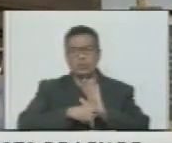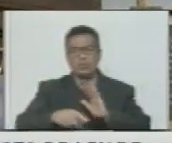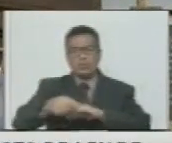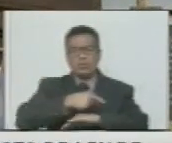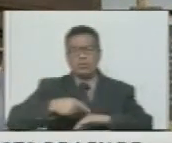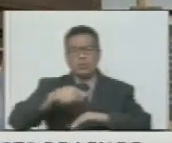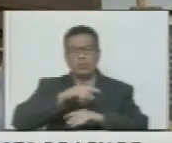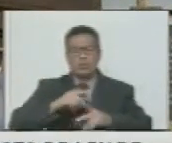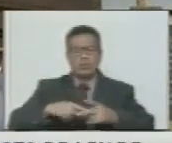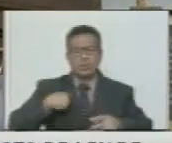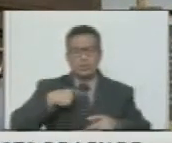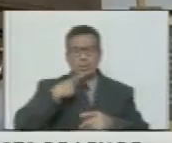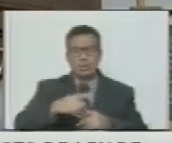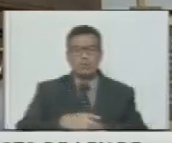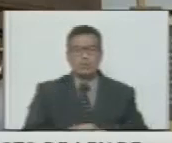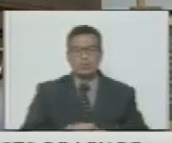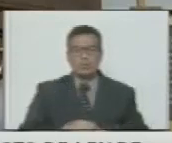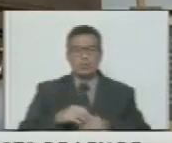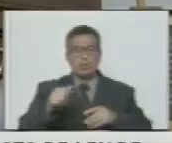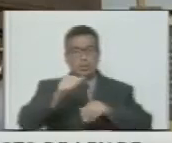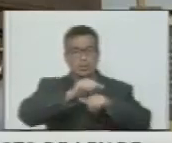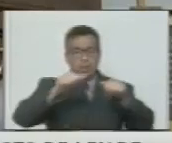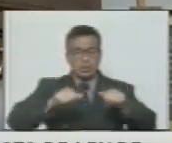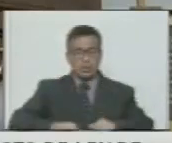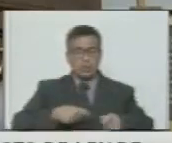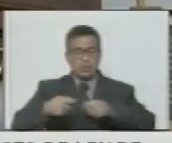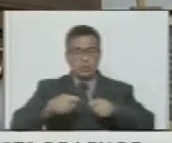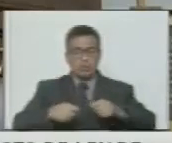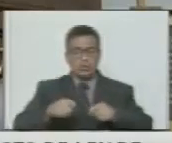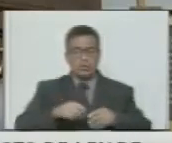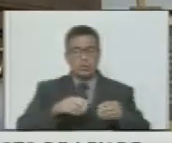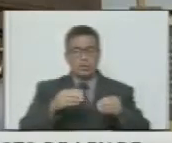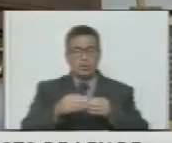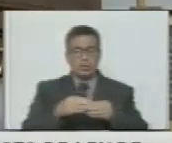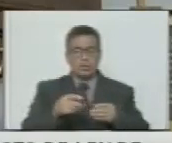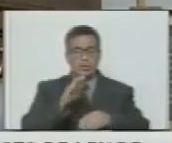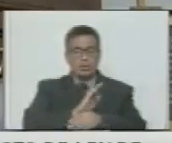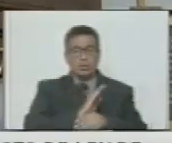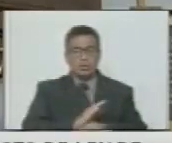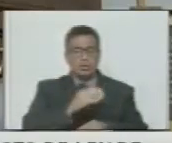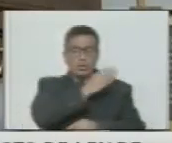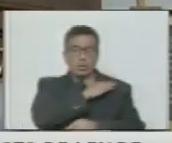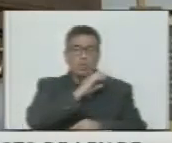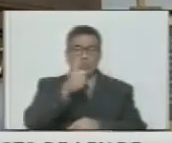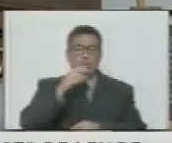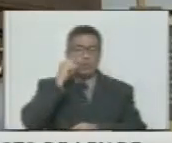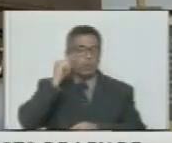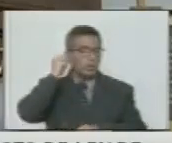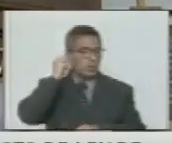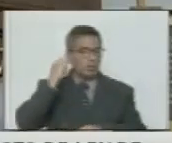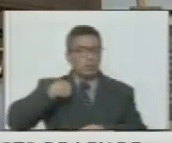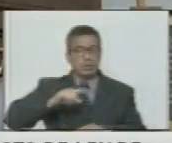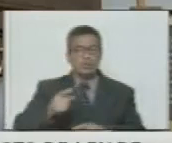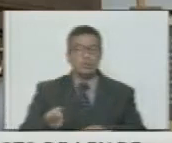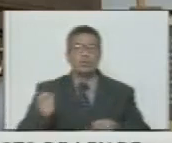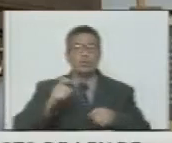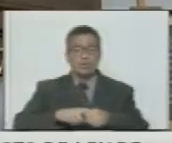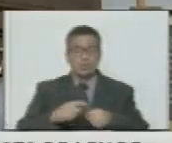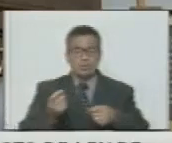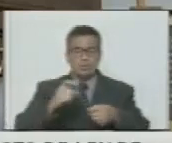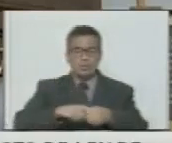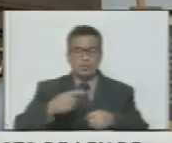de gobierno corporativo que dicte la Superintendencia de la Actividad Aseguradora. Los directores o directoras que